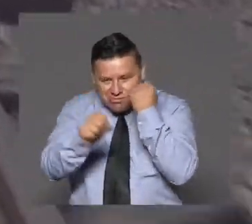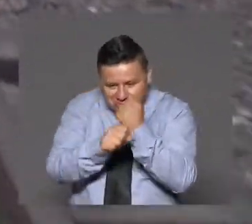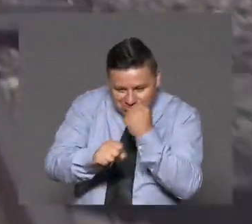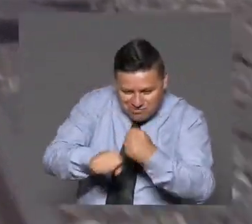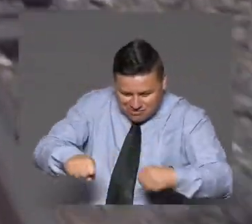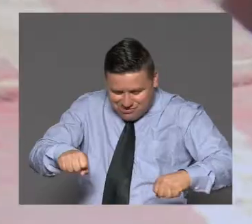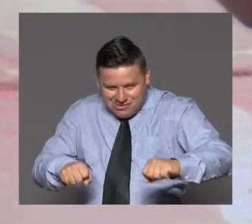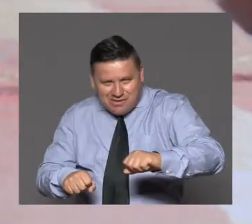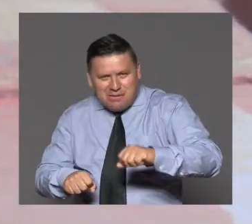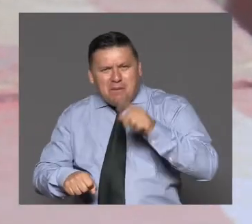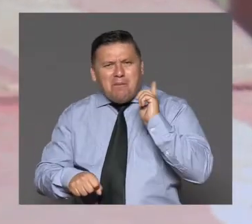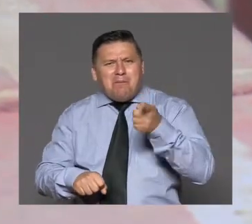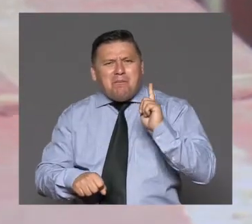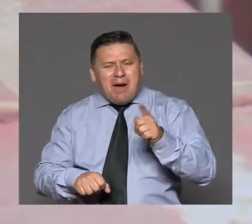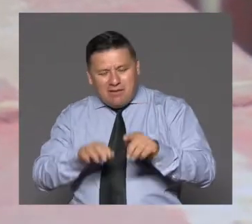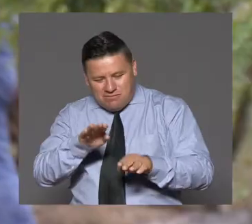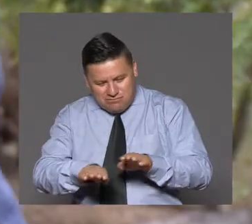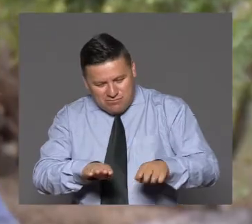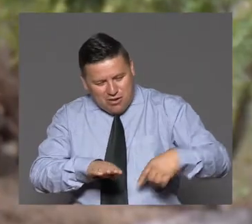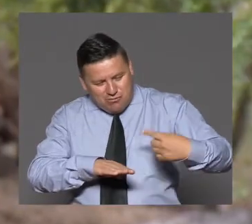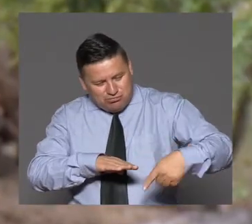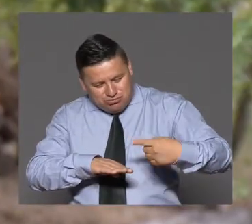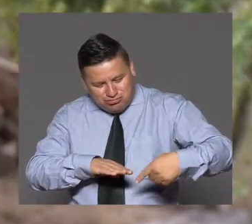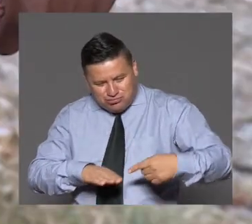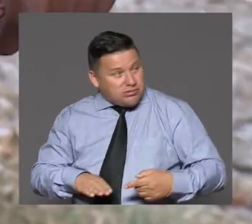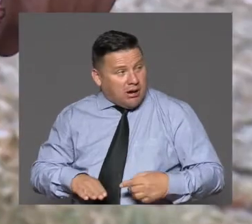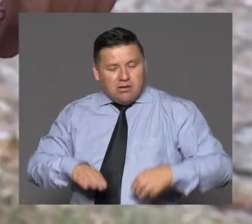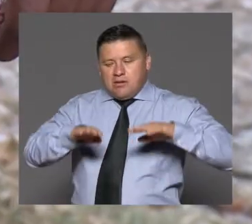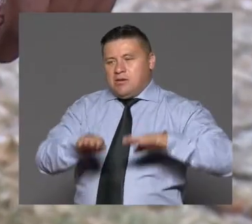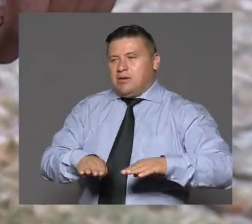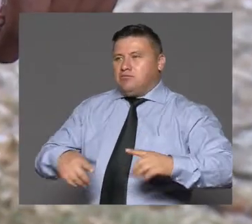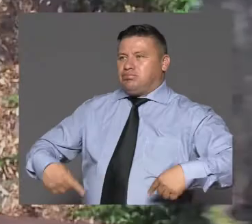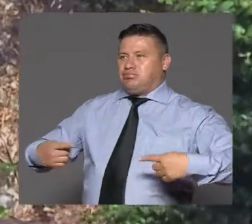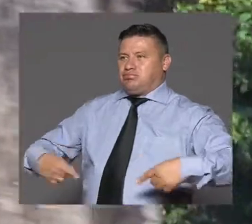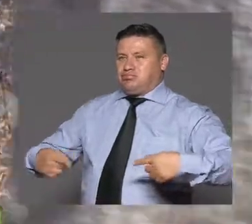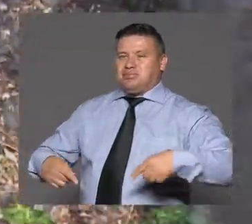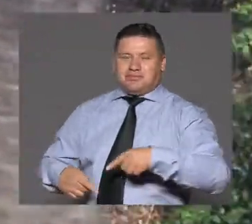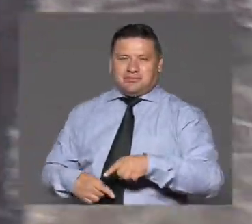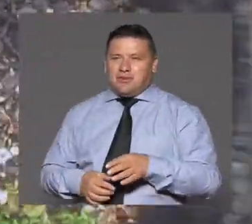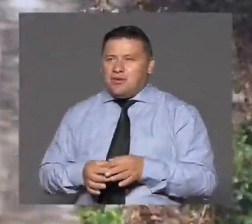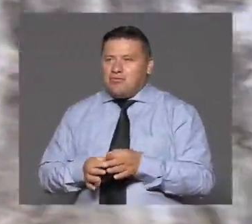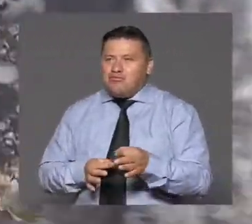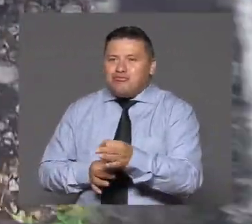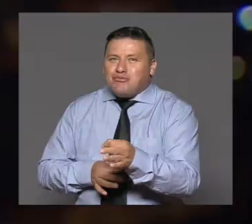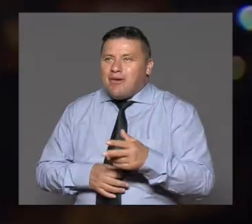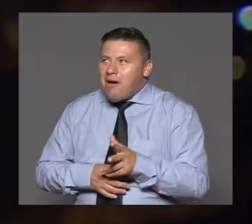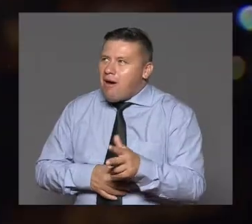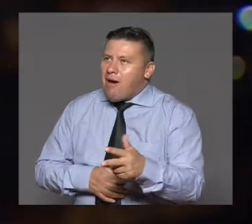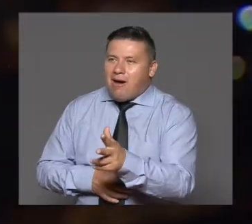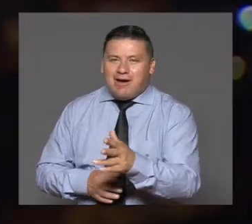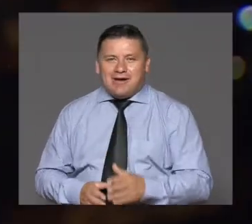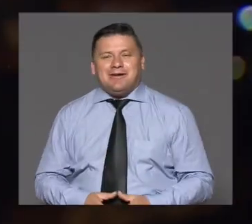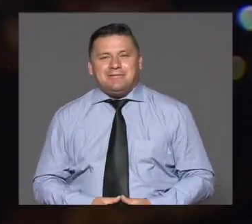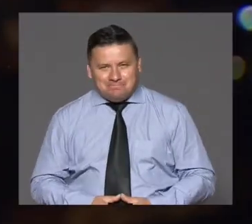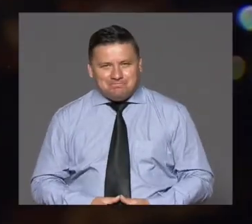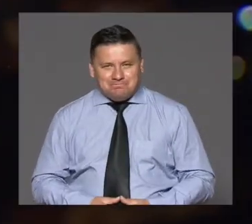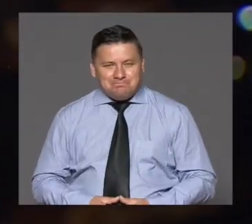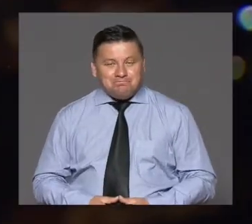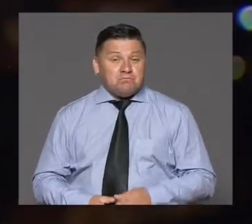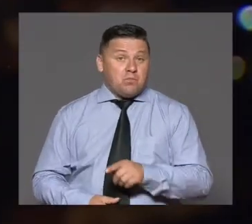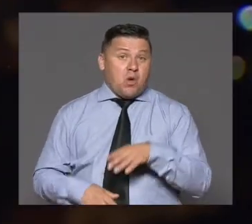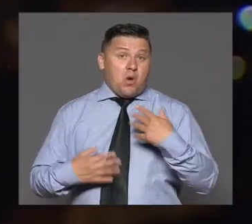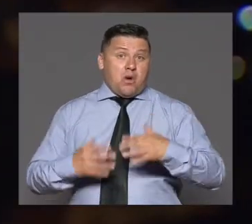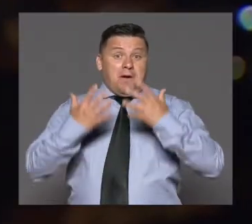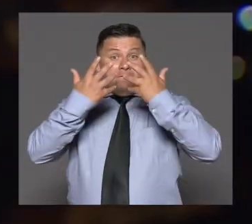creativa, que con unas tablas de madera y ruedas construyen el transporte que recorrerá los lugares de encanto. sigue creciendo